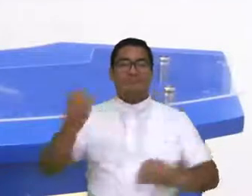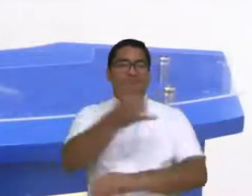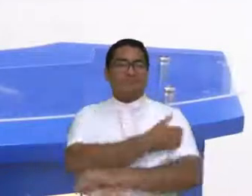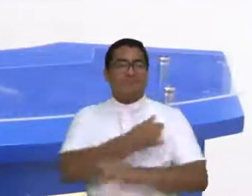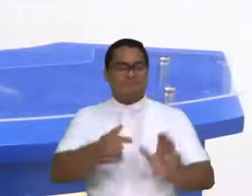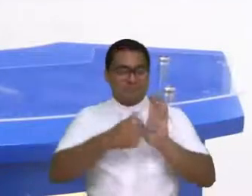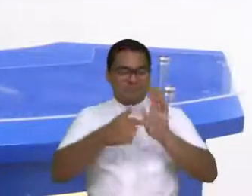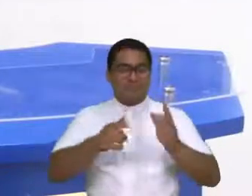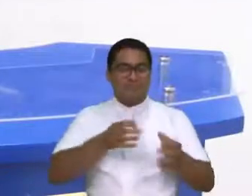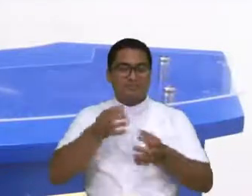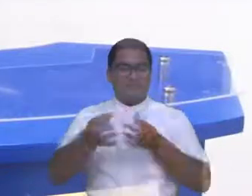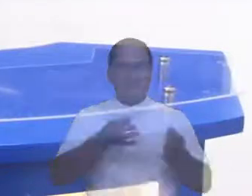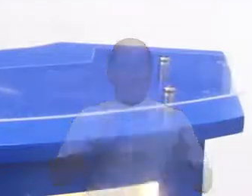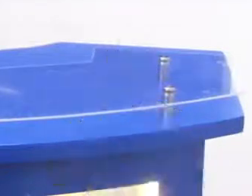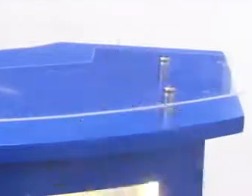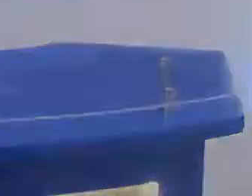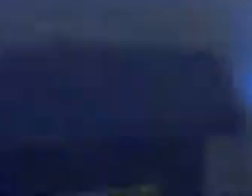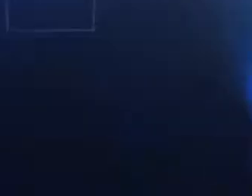en el siguiente reporte.